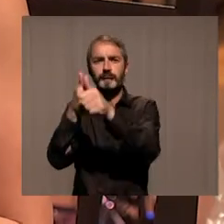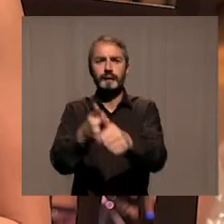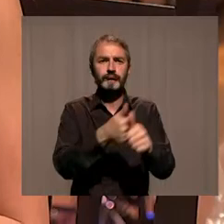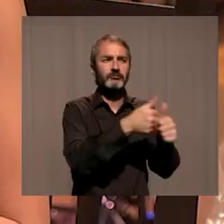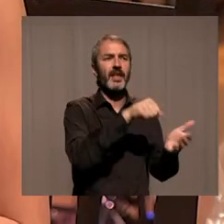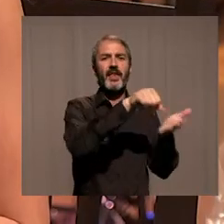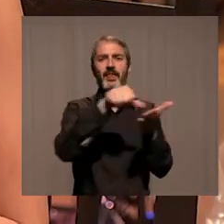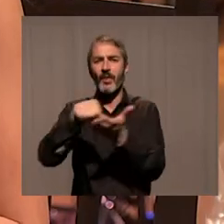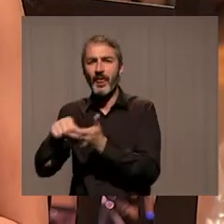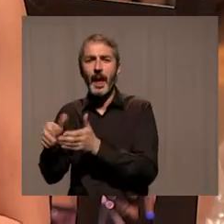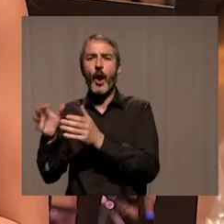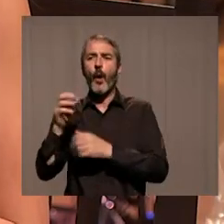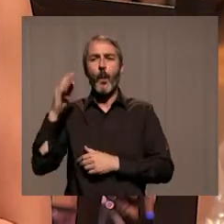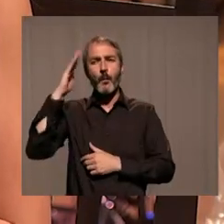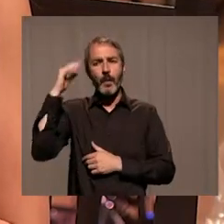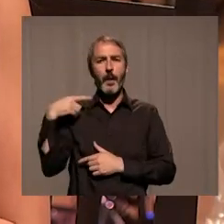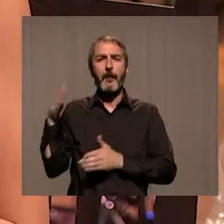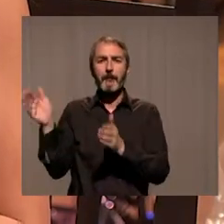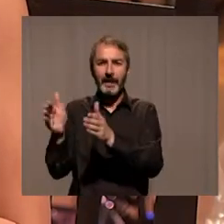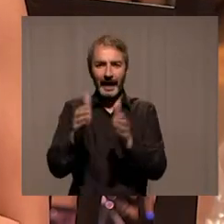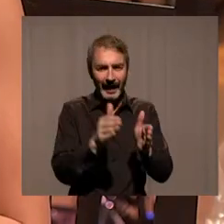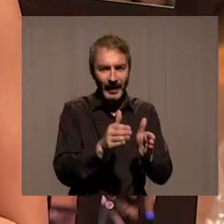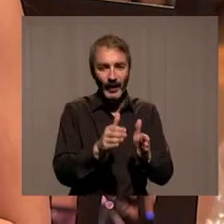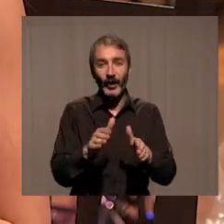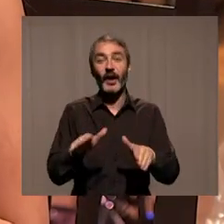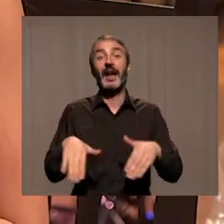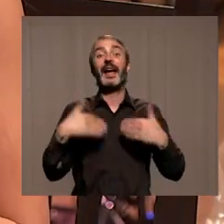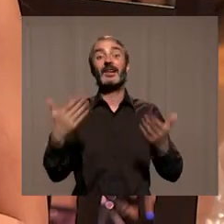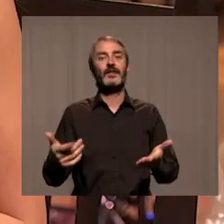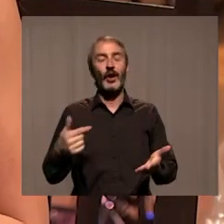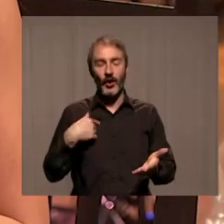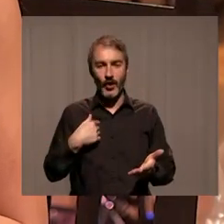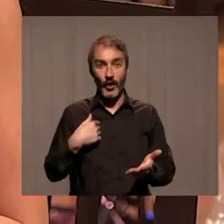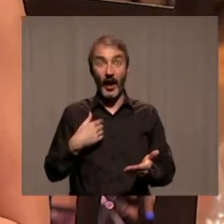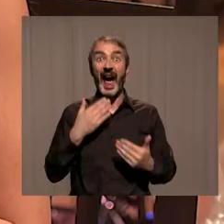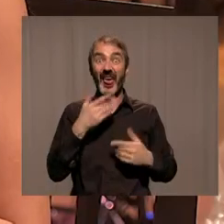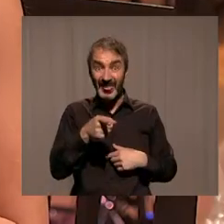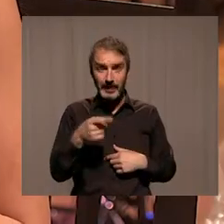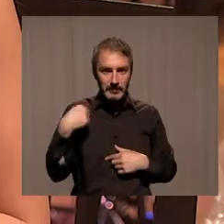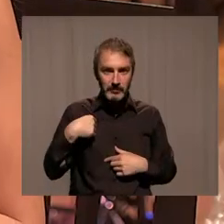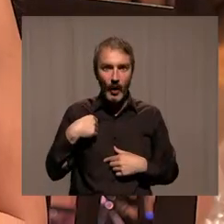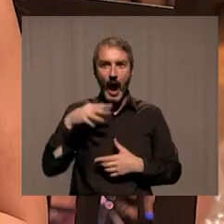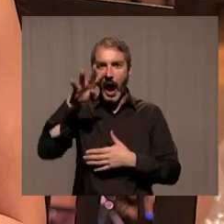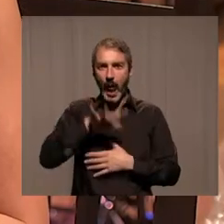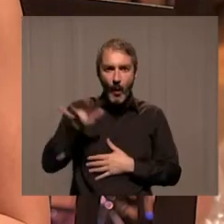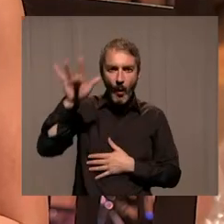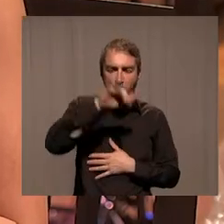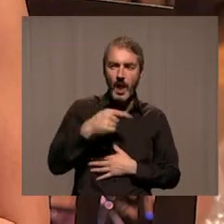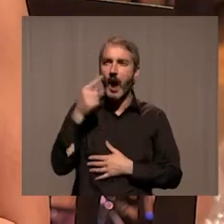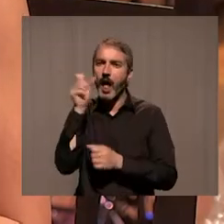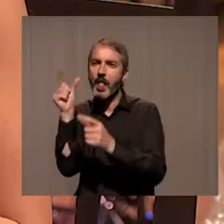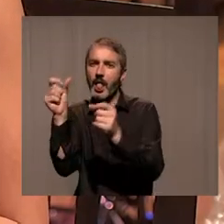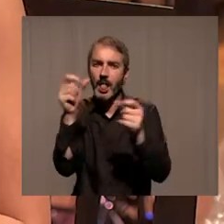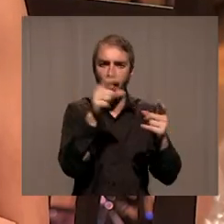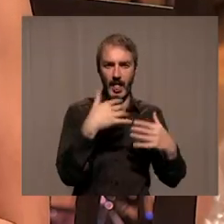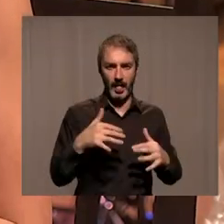pueblos donde ves que son muy bonitos y realmente, si no, o sea, con este programa yo aprendí a conocer muchos sitios de Cataluña y muchas costumbres también. Que al final